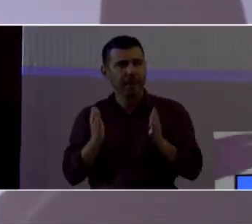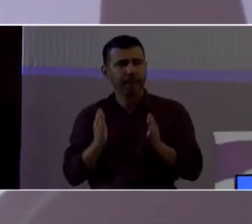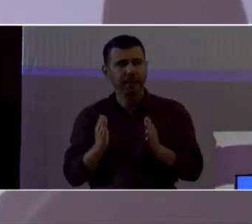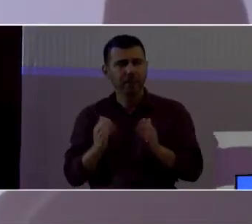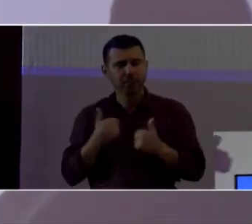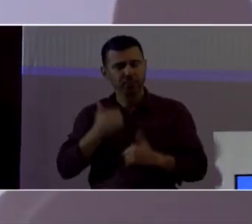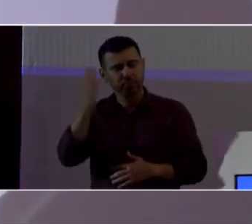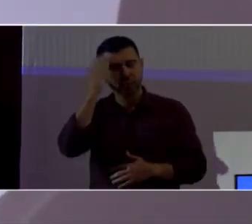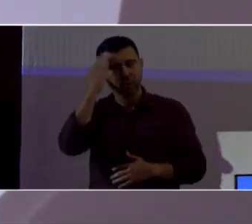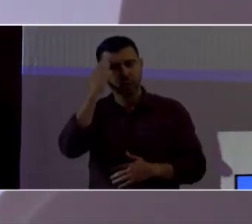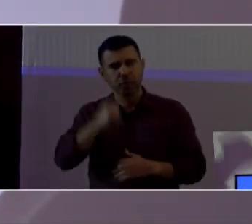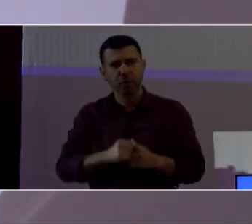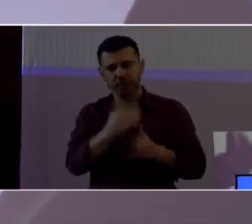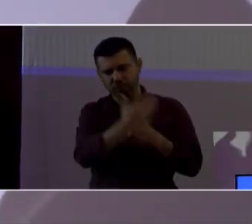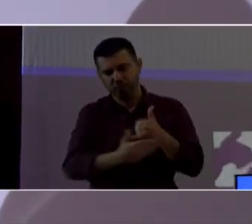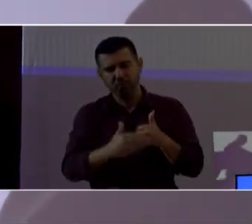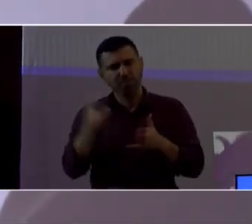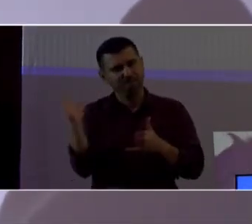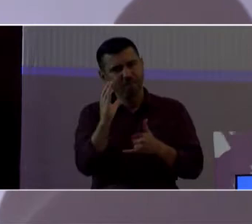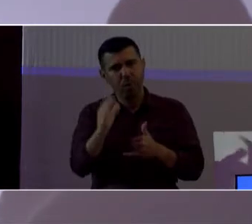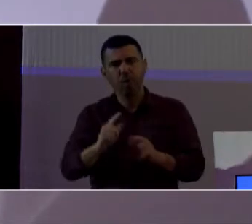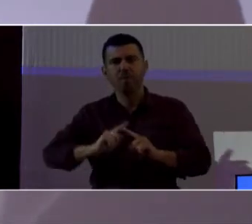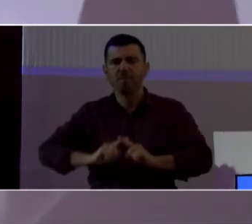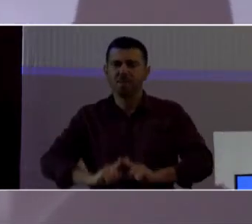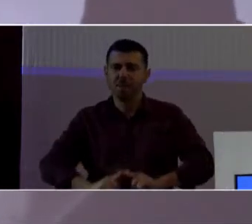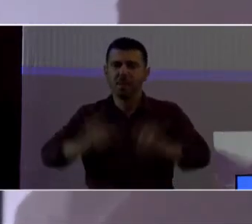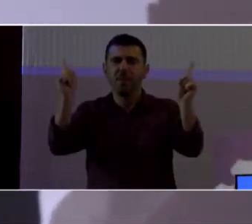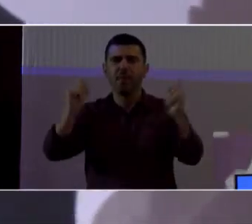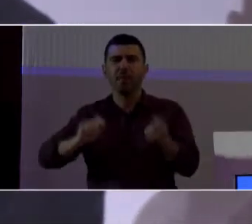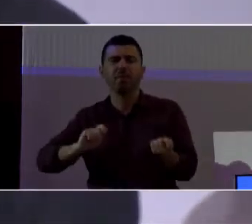posible construir un país diferente. Muchas gracias.